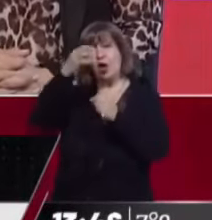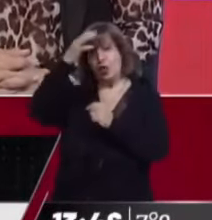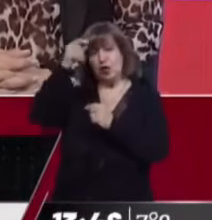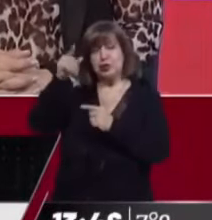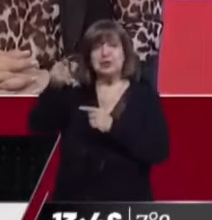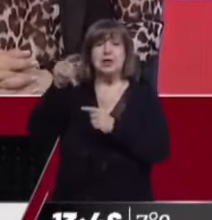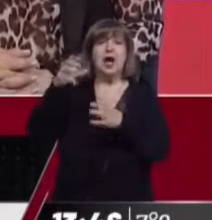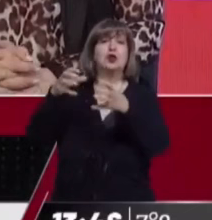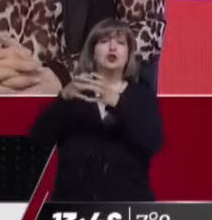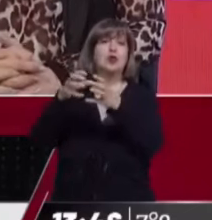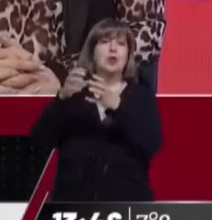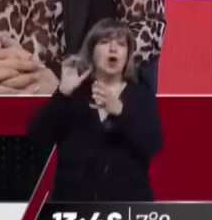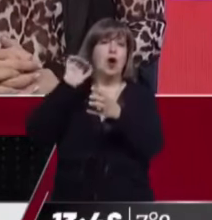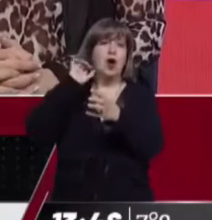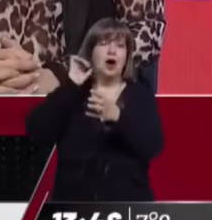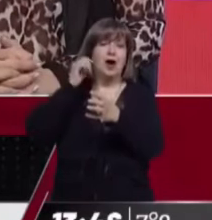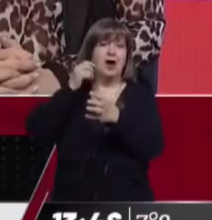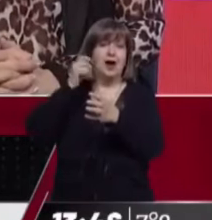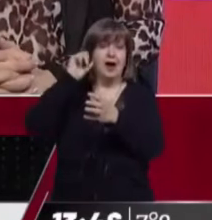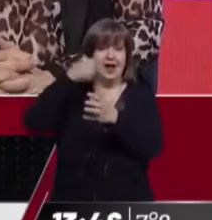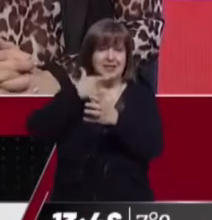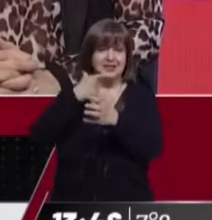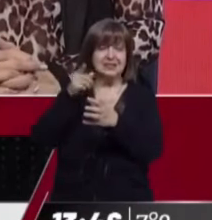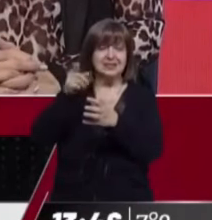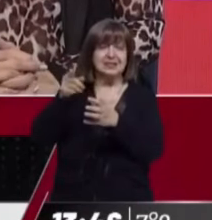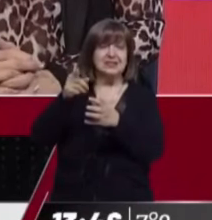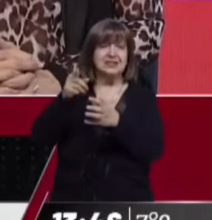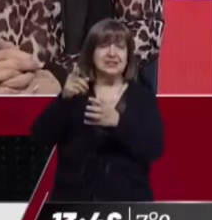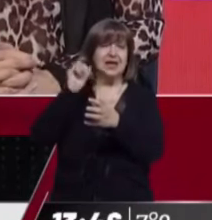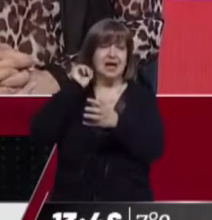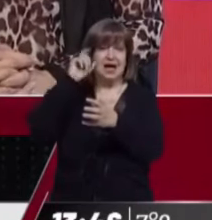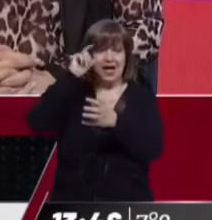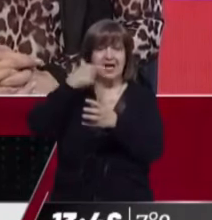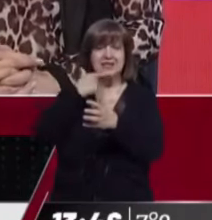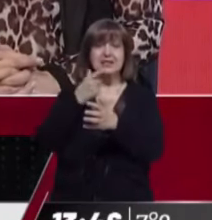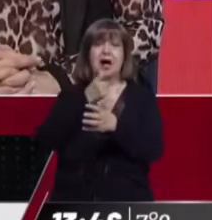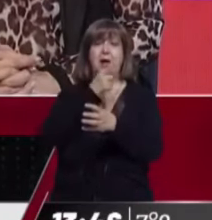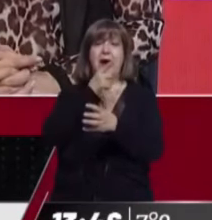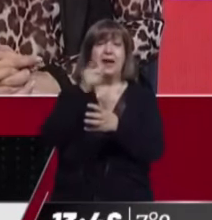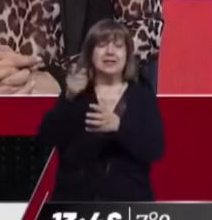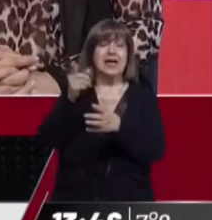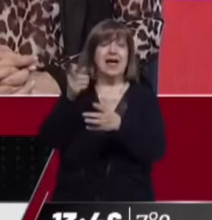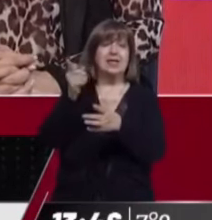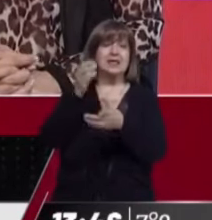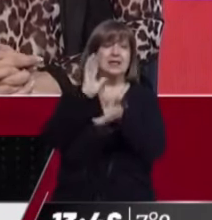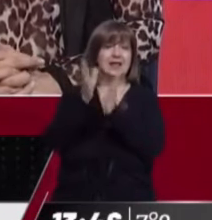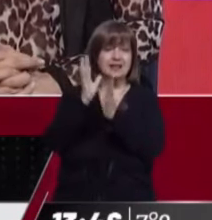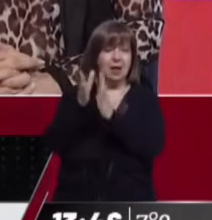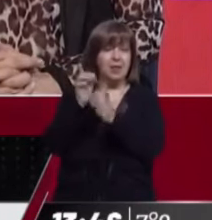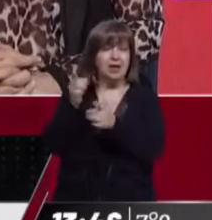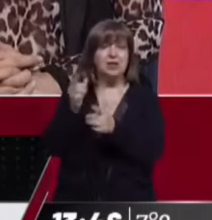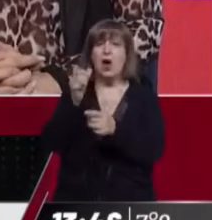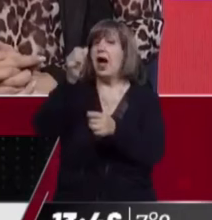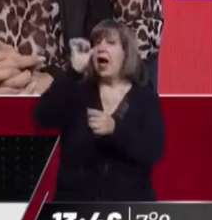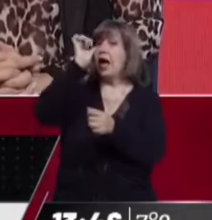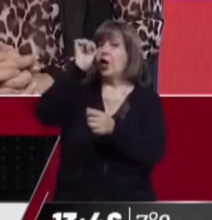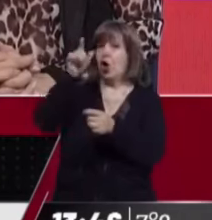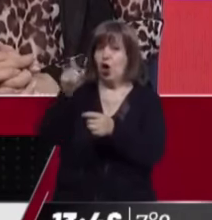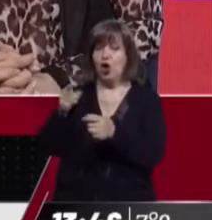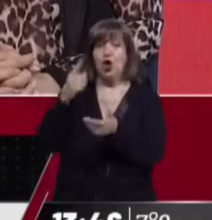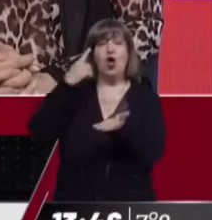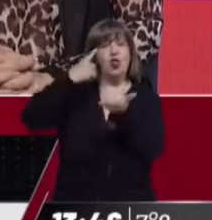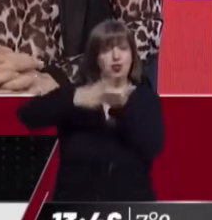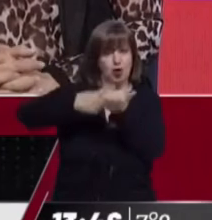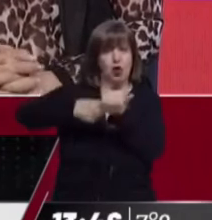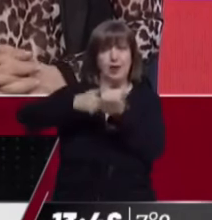hombre aparentemente estaba bajo tratamiento por alcoholismo y por drogadicción, lo que marcábamos cuando salíamos desde el lugar de